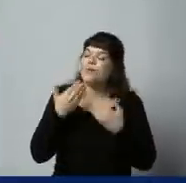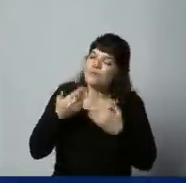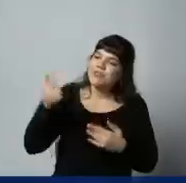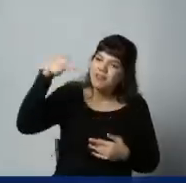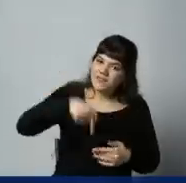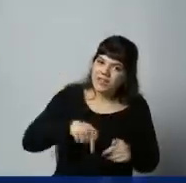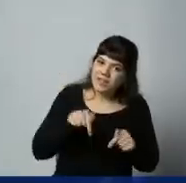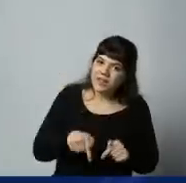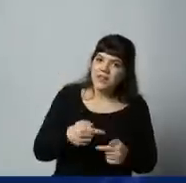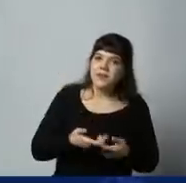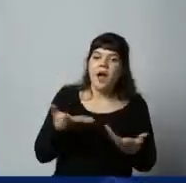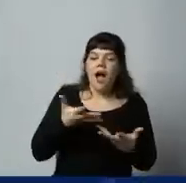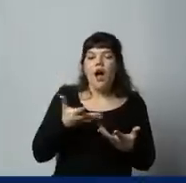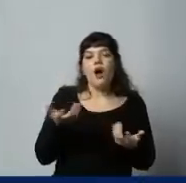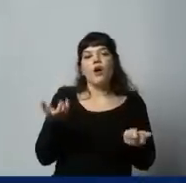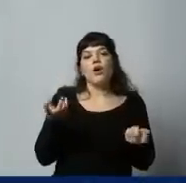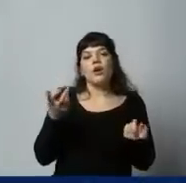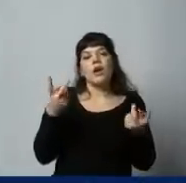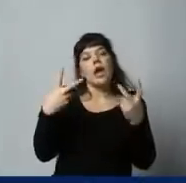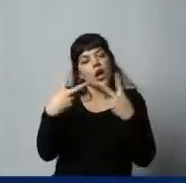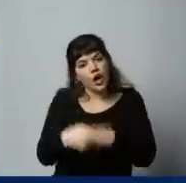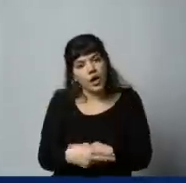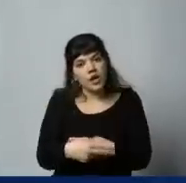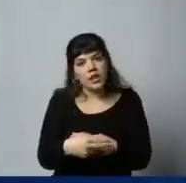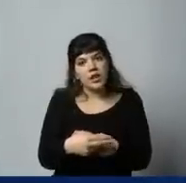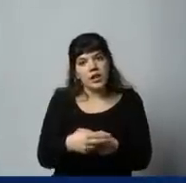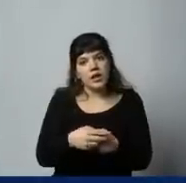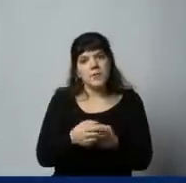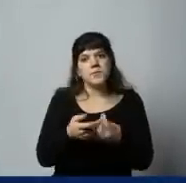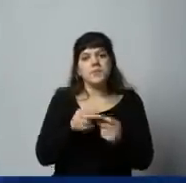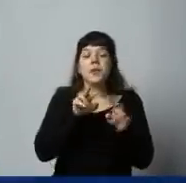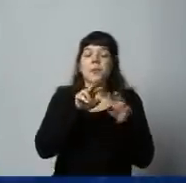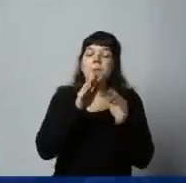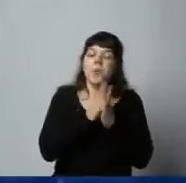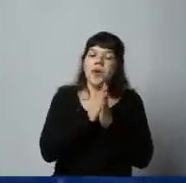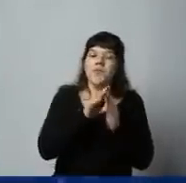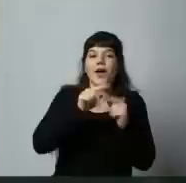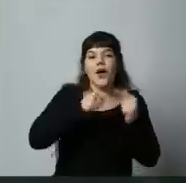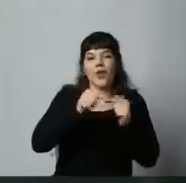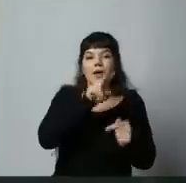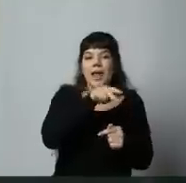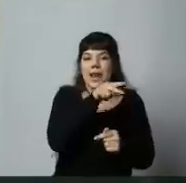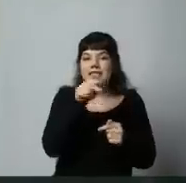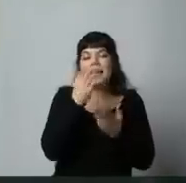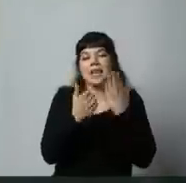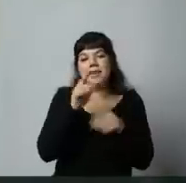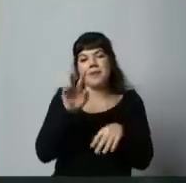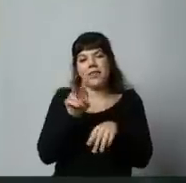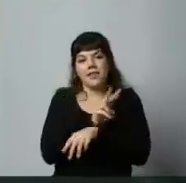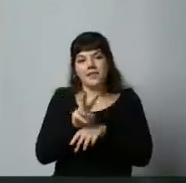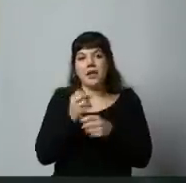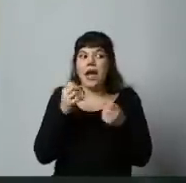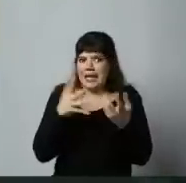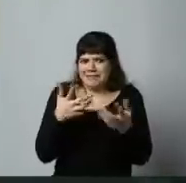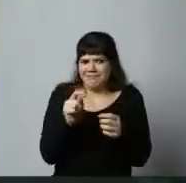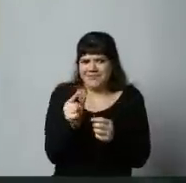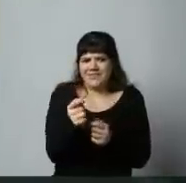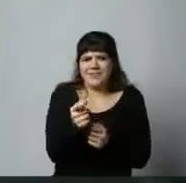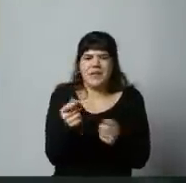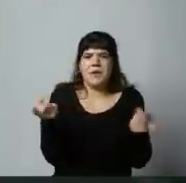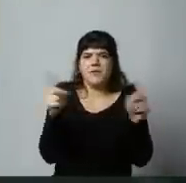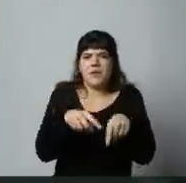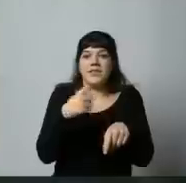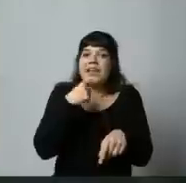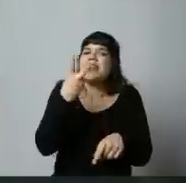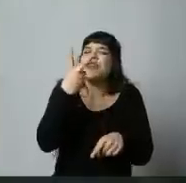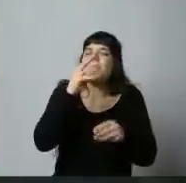venido vamos a un corte seguí poniendo el hashtag legítima defensa y ens seguida volvemos Porque todavía nos quedan